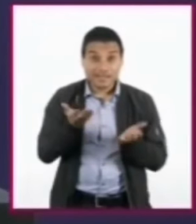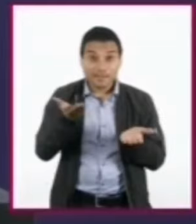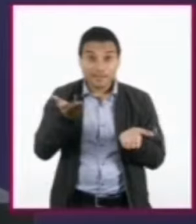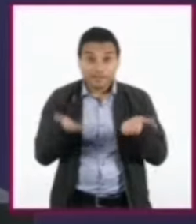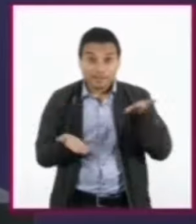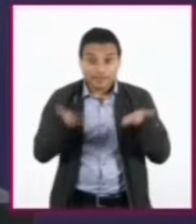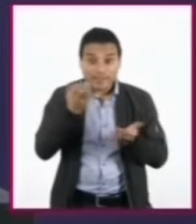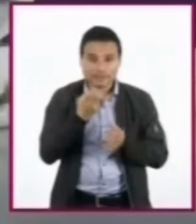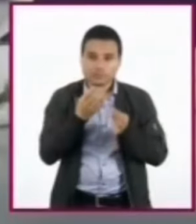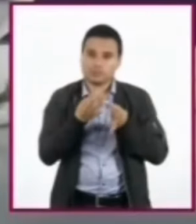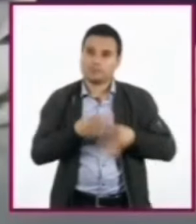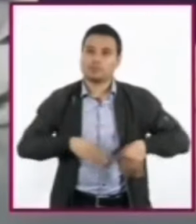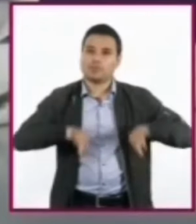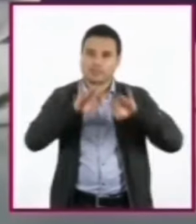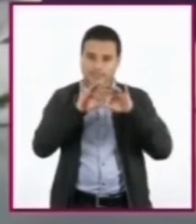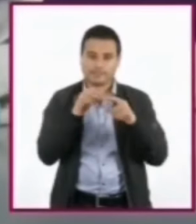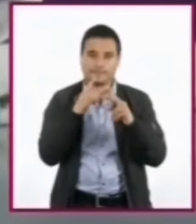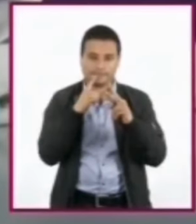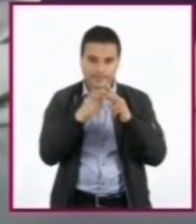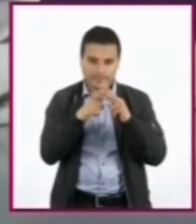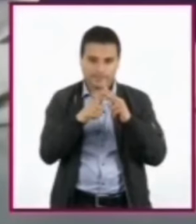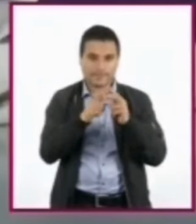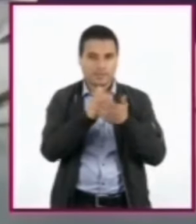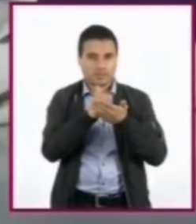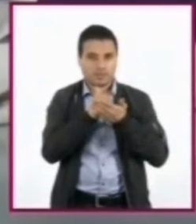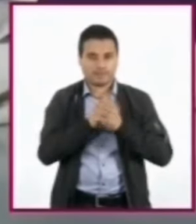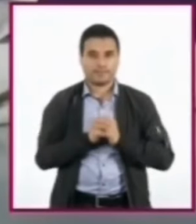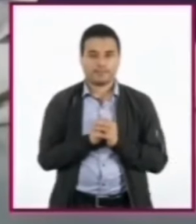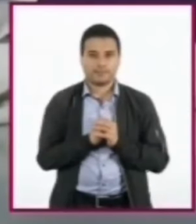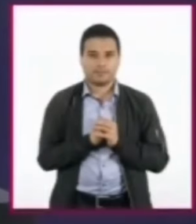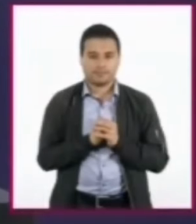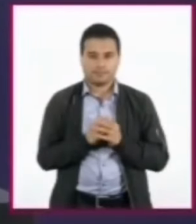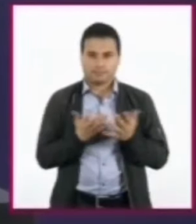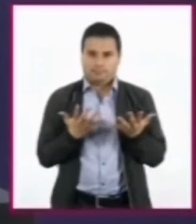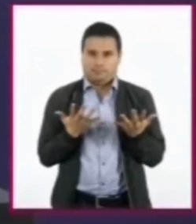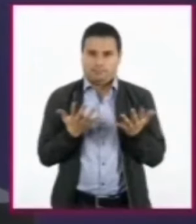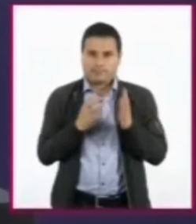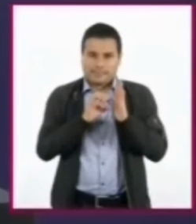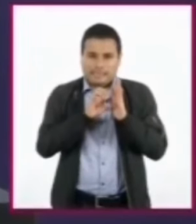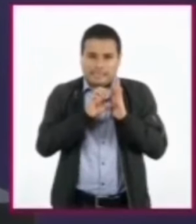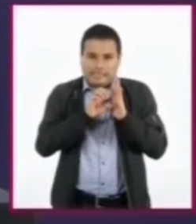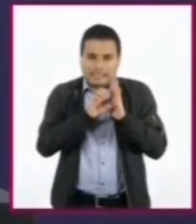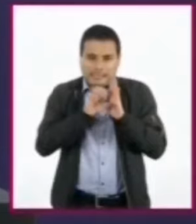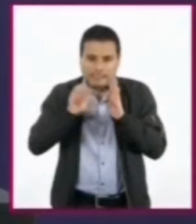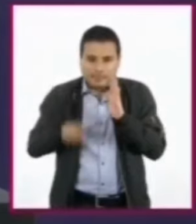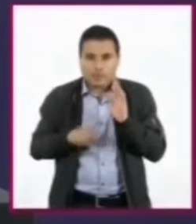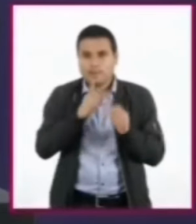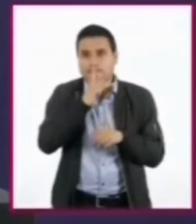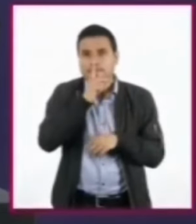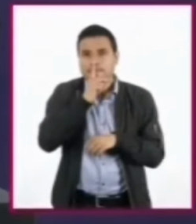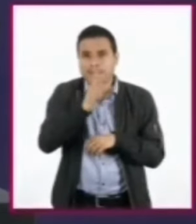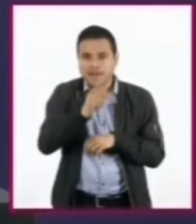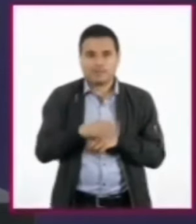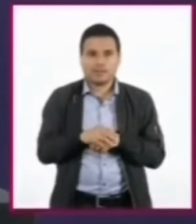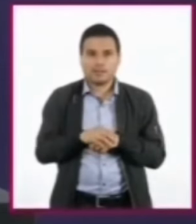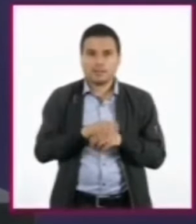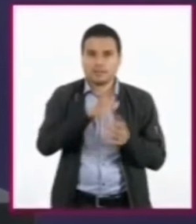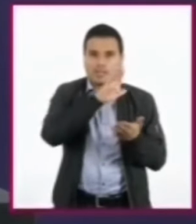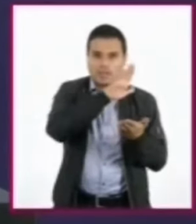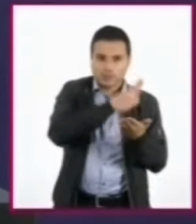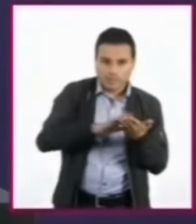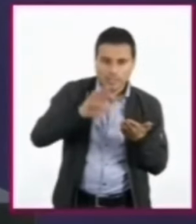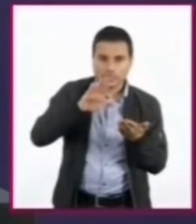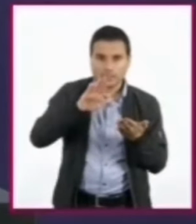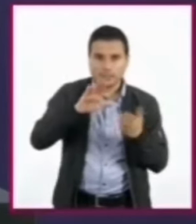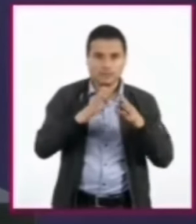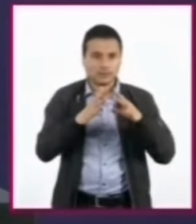una herramienta de medición fundamental. ¿Qué significado tendrán entonces las palabras agotar,